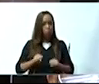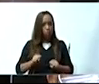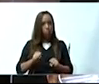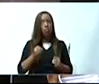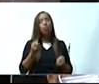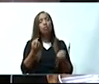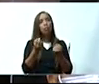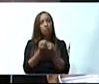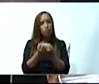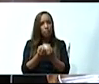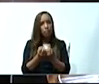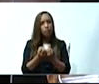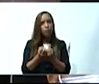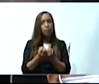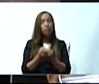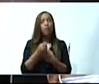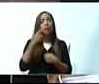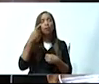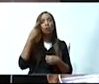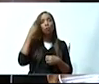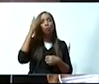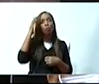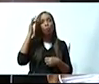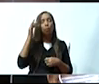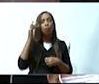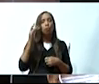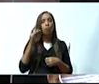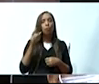decretado por el señor presidente en el decreto